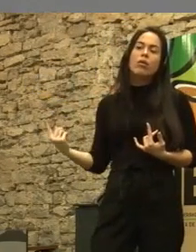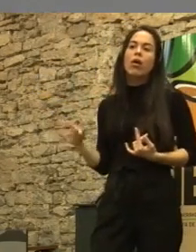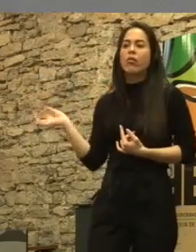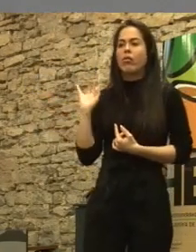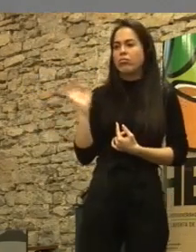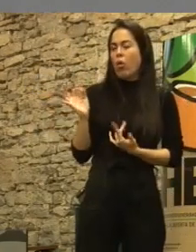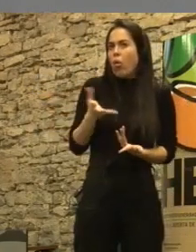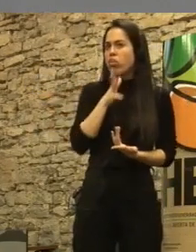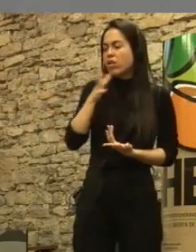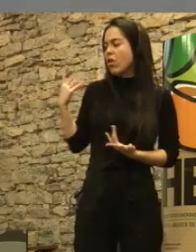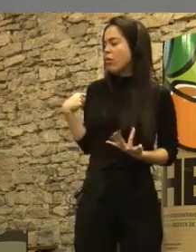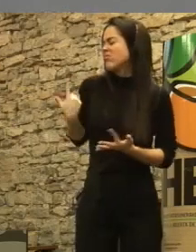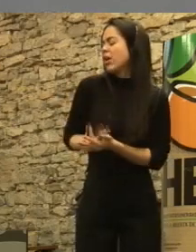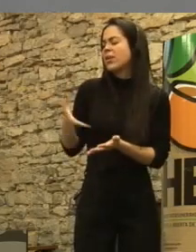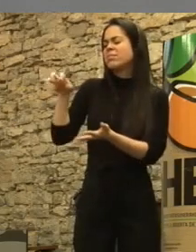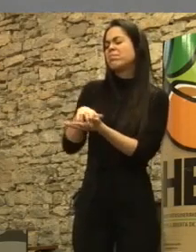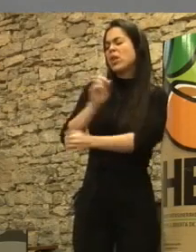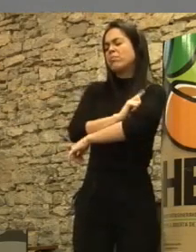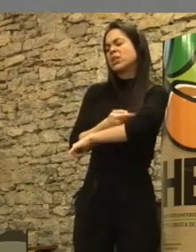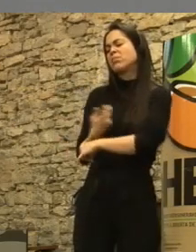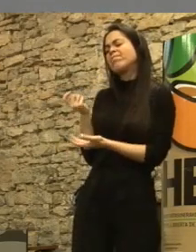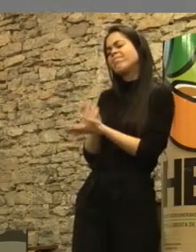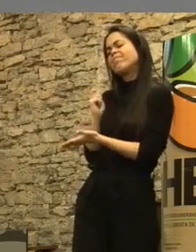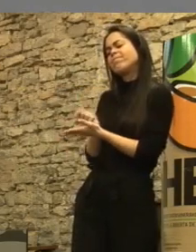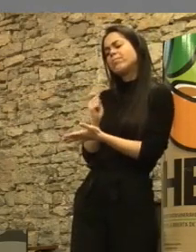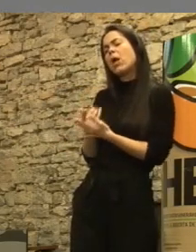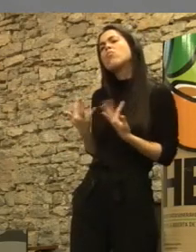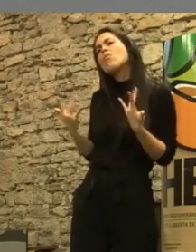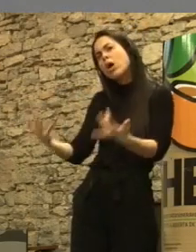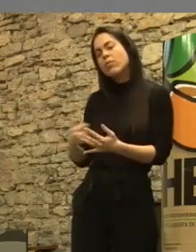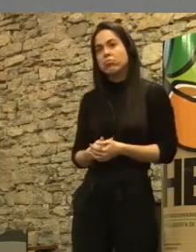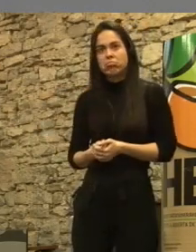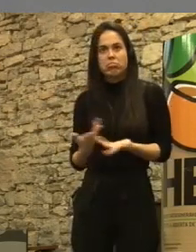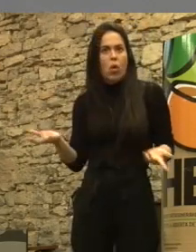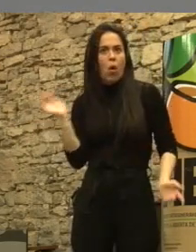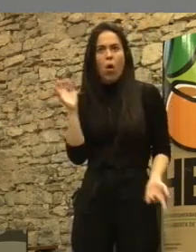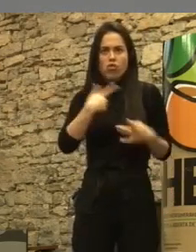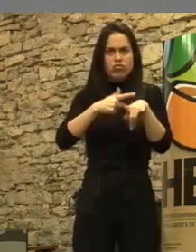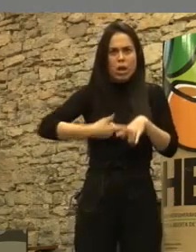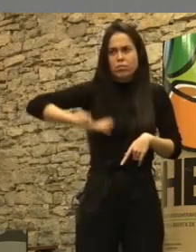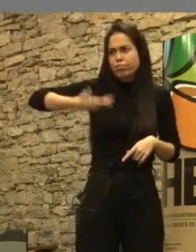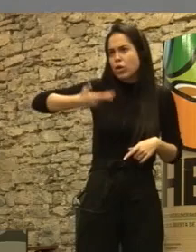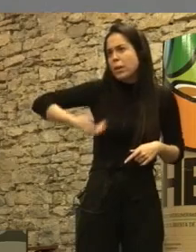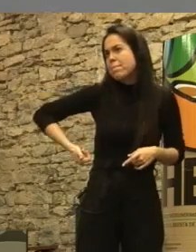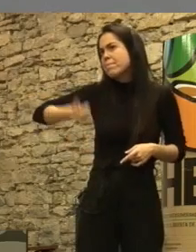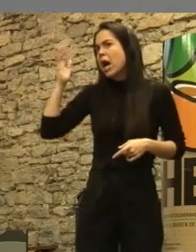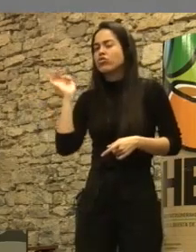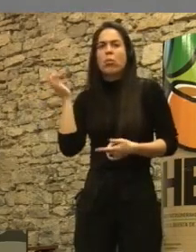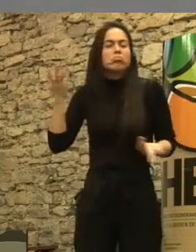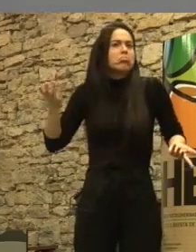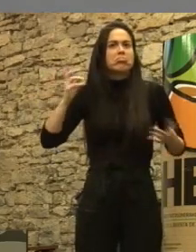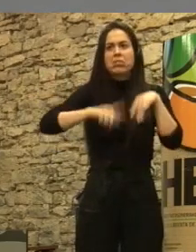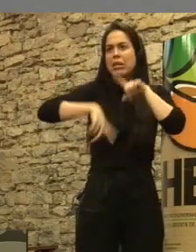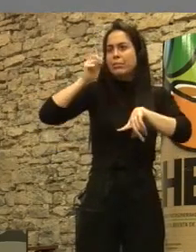años el polideportivo de no sé qué y a qué precio y no sé cuánto. Bueno, cosas desde cosas así hasta cosas como más importantes, o otra labor que hacemos nosotros, y es que determinadas